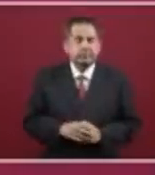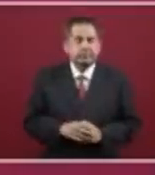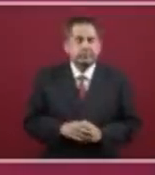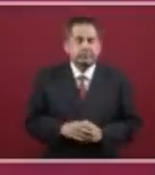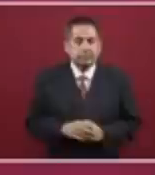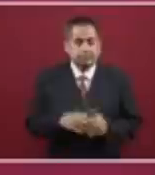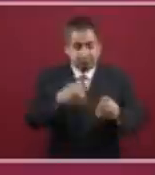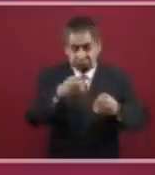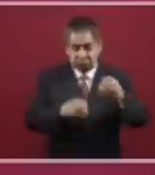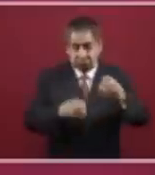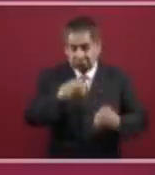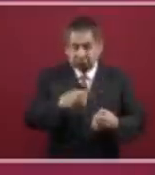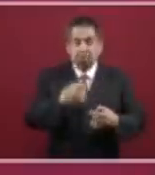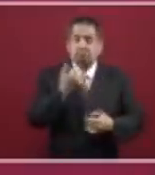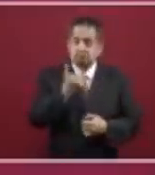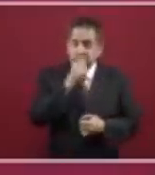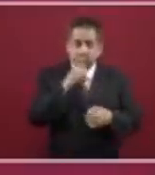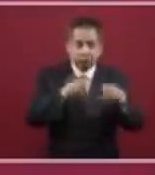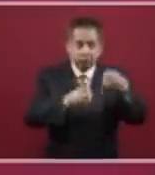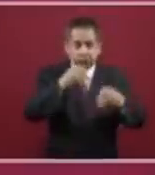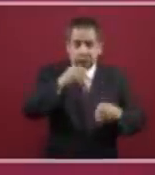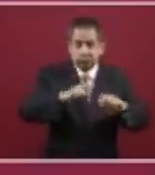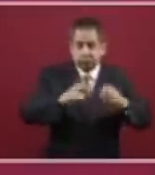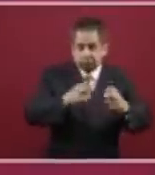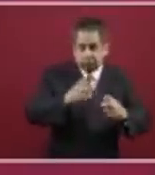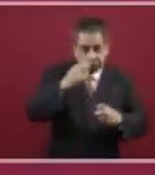en jueces y en magistrados.